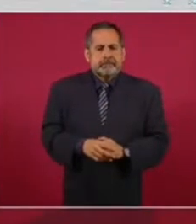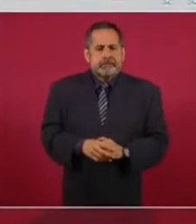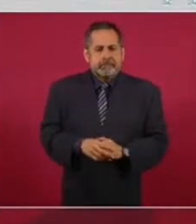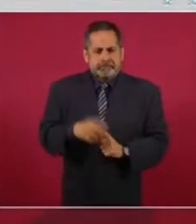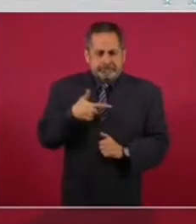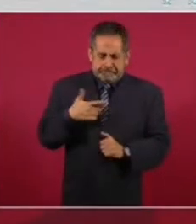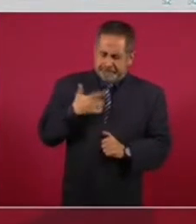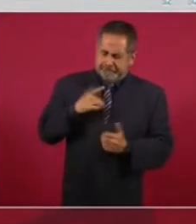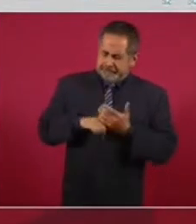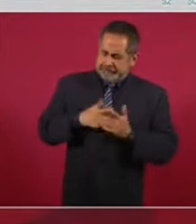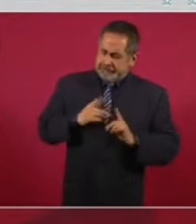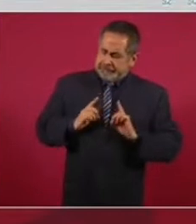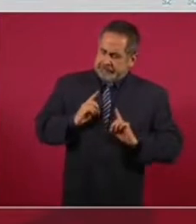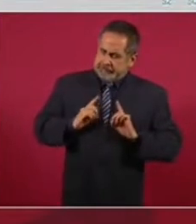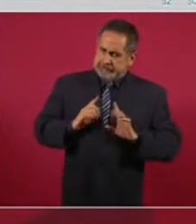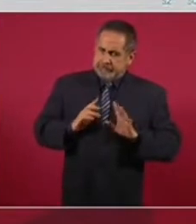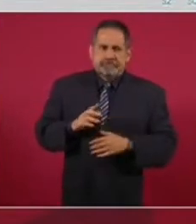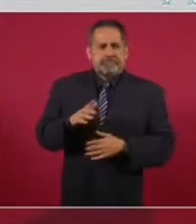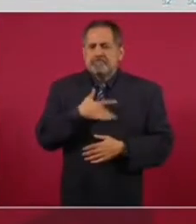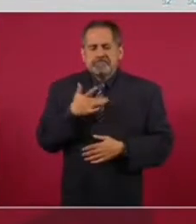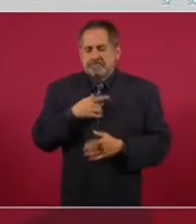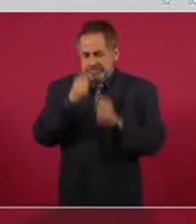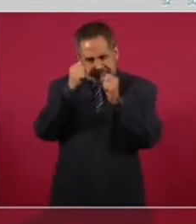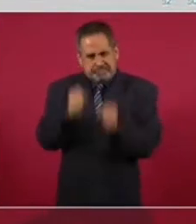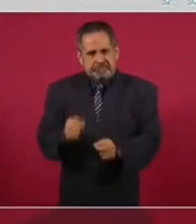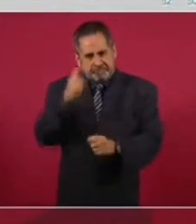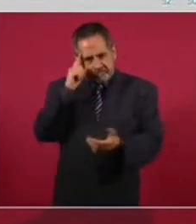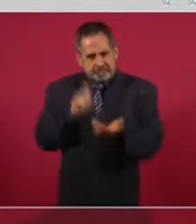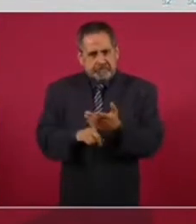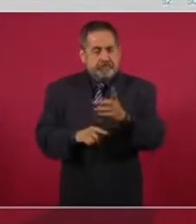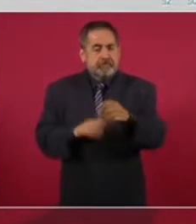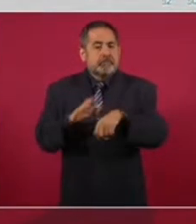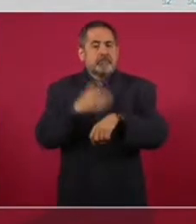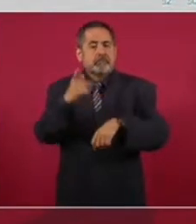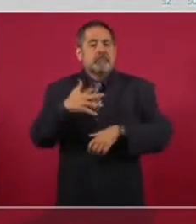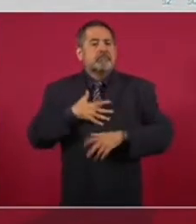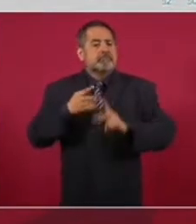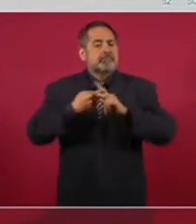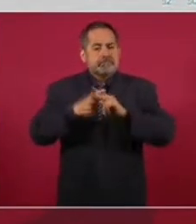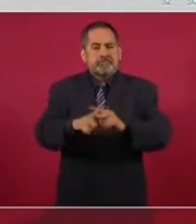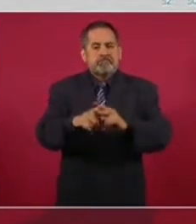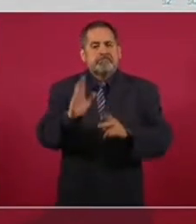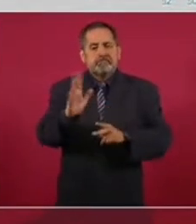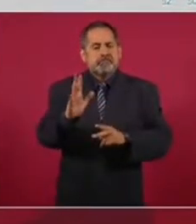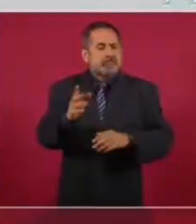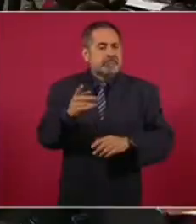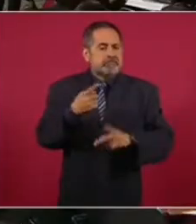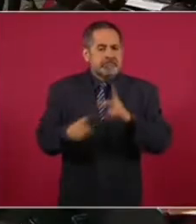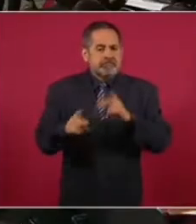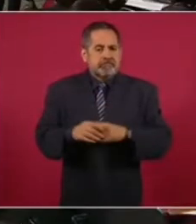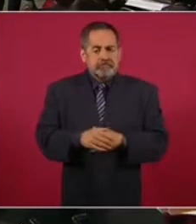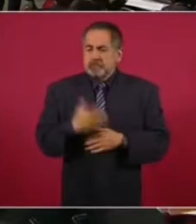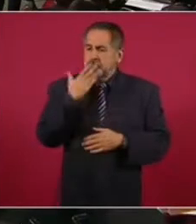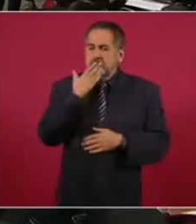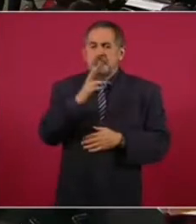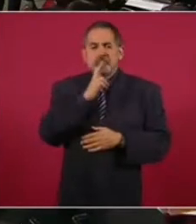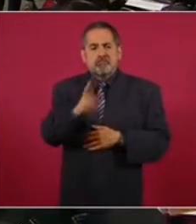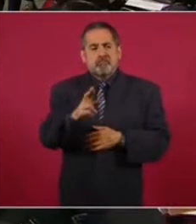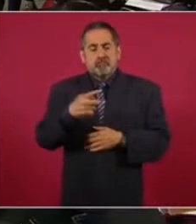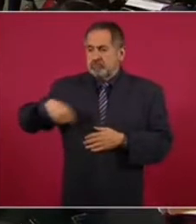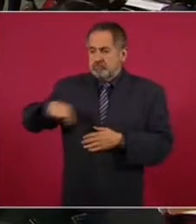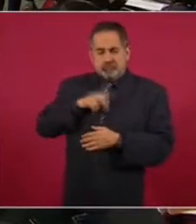alguna duda. Ahora no. Pero… Porque ya empezó a dar resultado